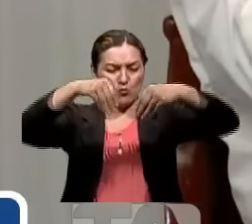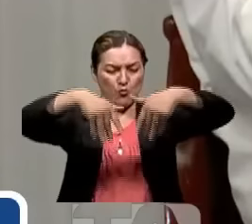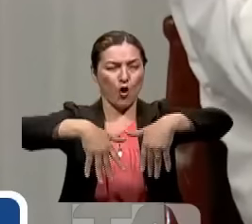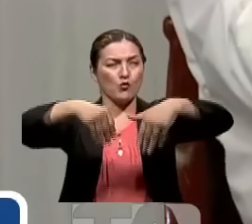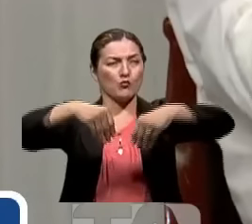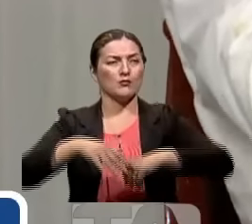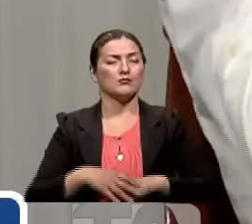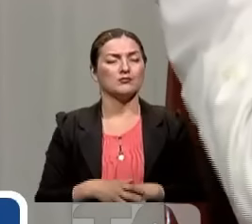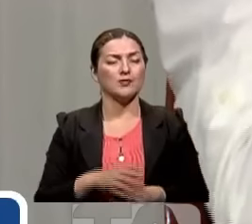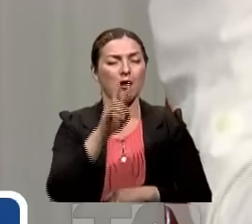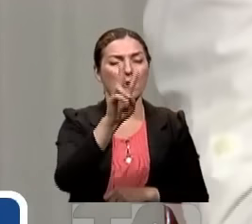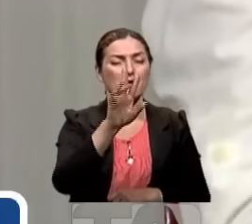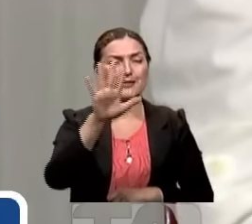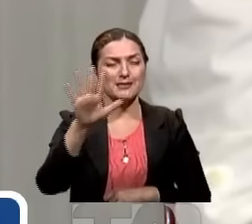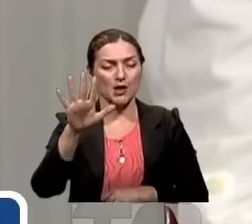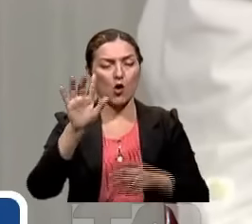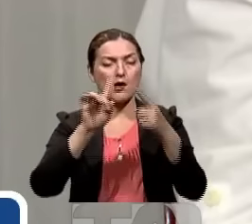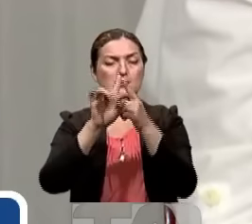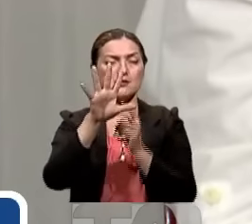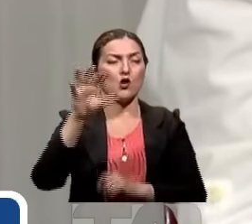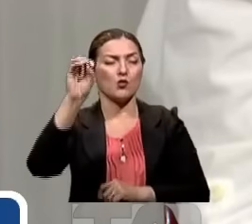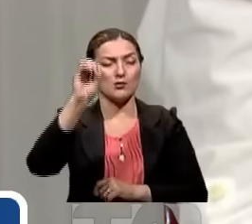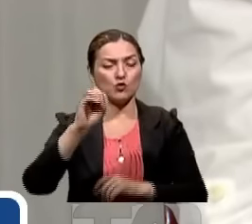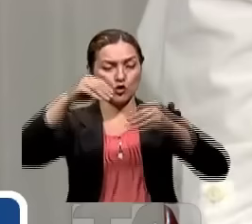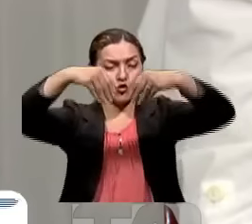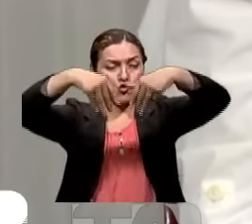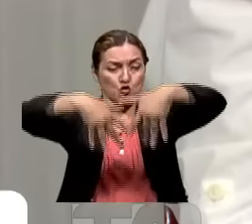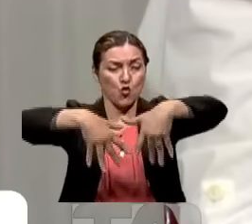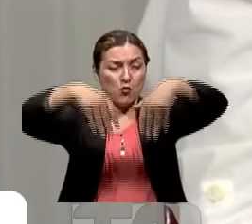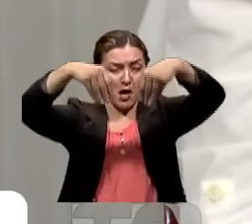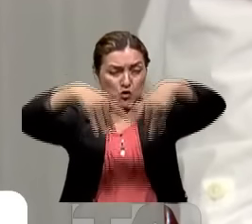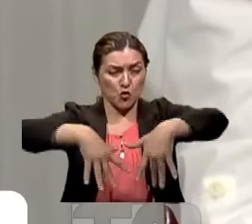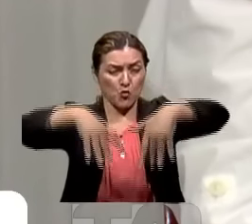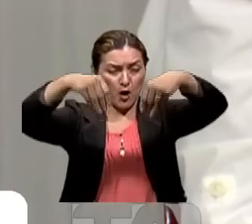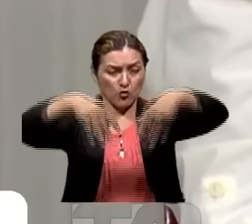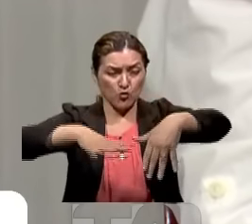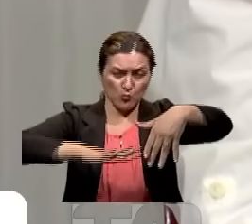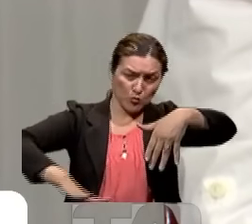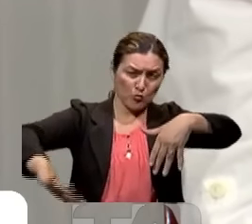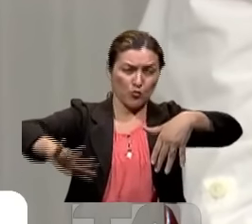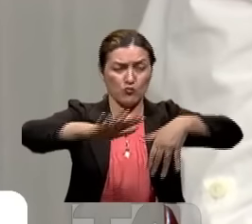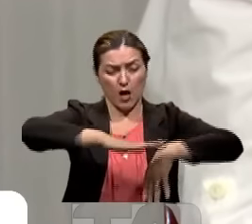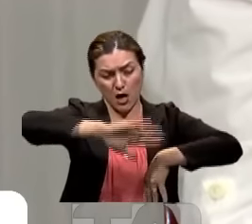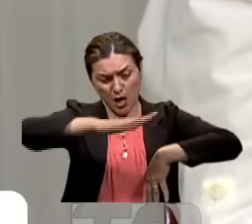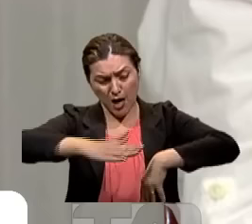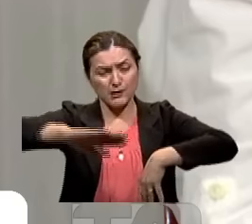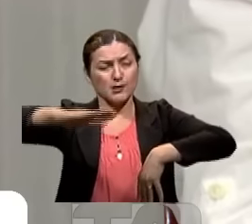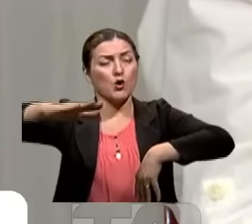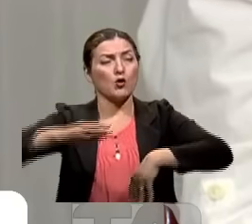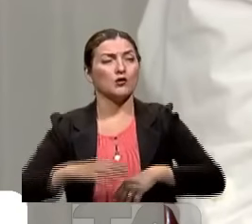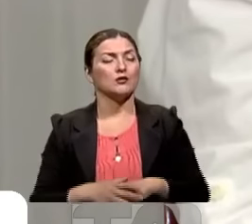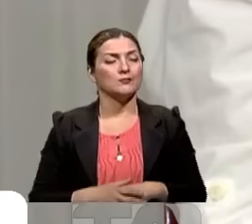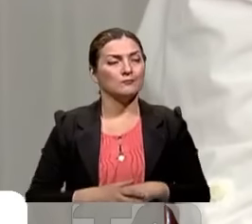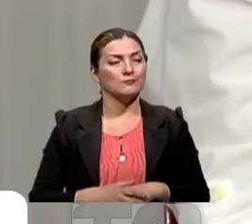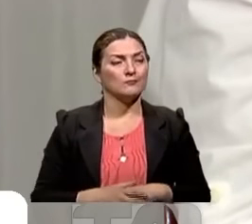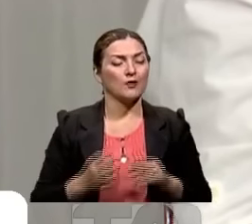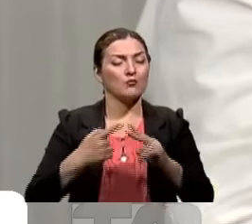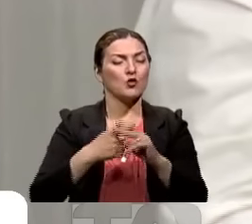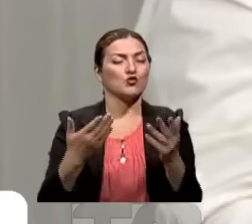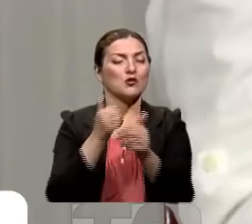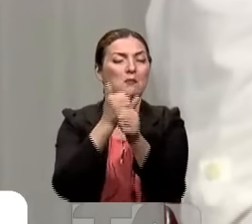Del 25 al 50% de las lluvias que experimentamos en los Andes tropicales tienen un origen en